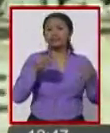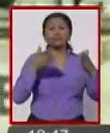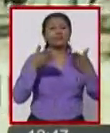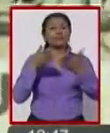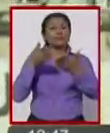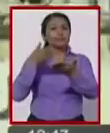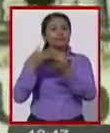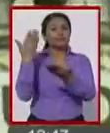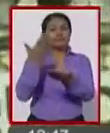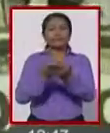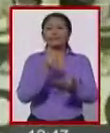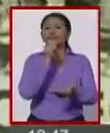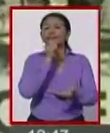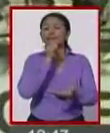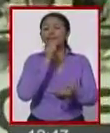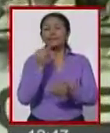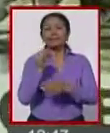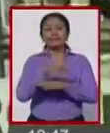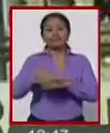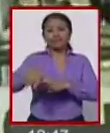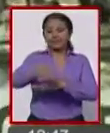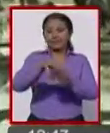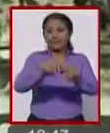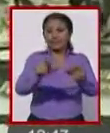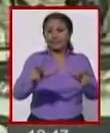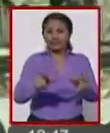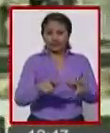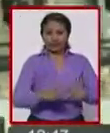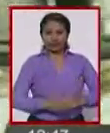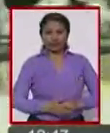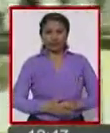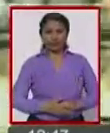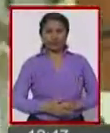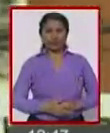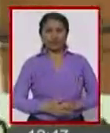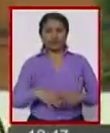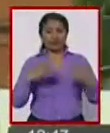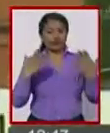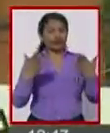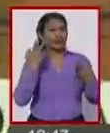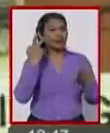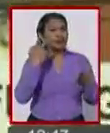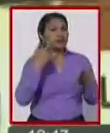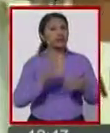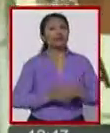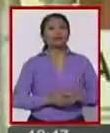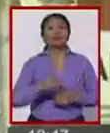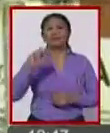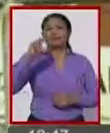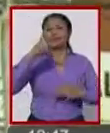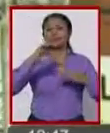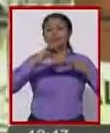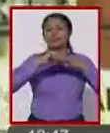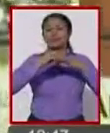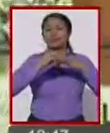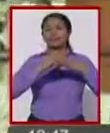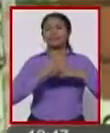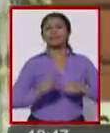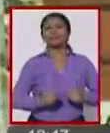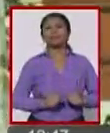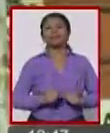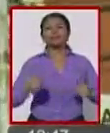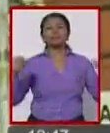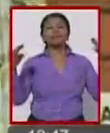calor que nos mencionaba también el subcomandante de la policía, Igor Echegaray. Esta es la situación, compañeros, desde el tercer anillo interno de la